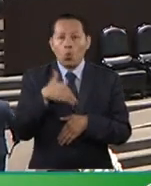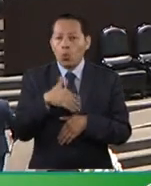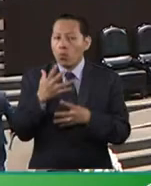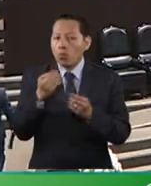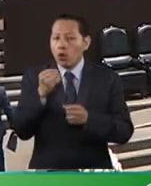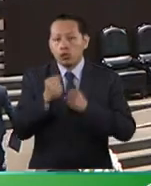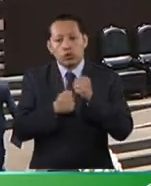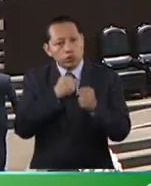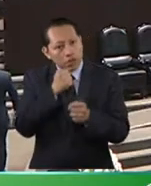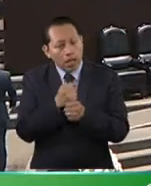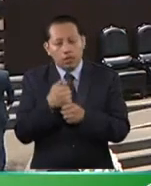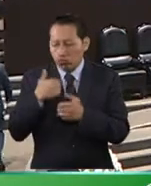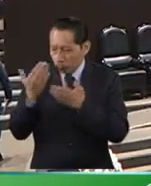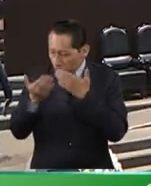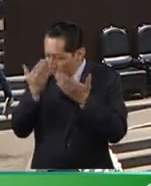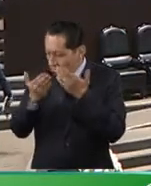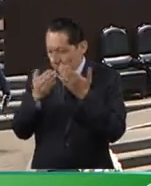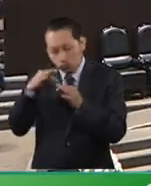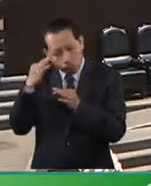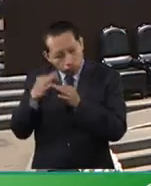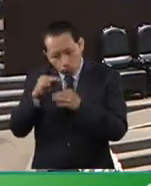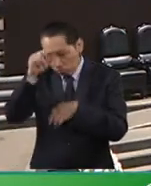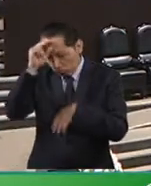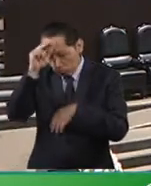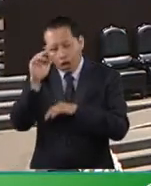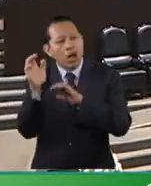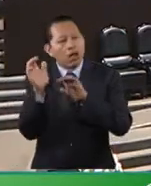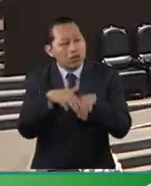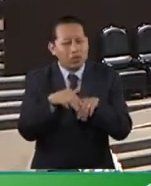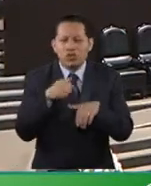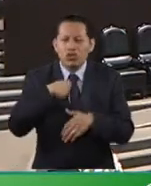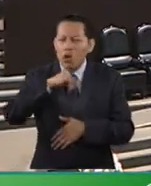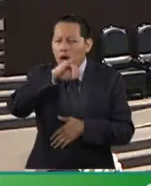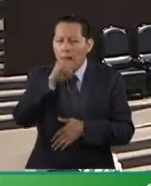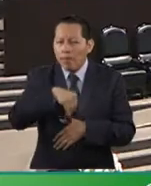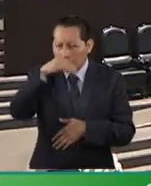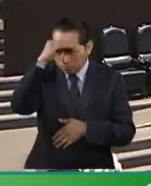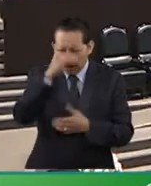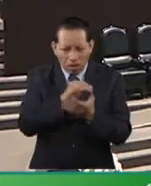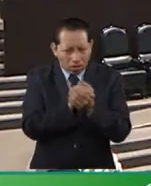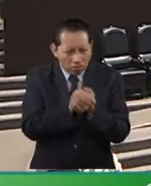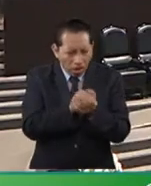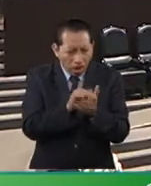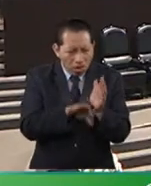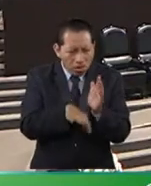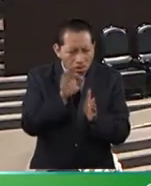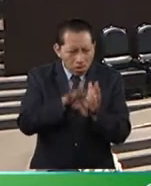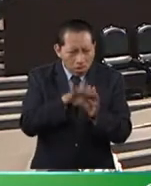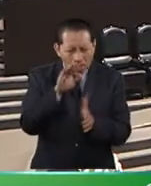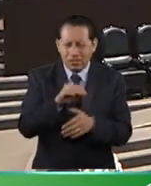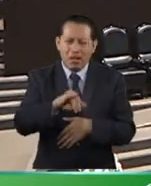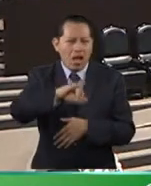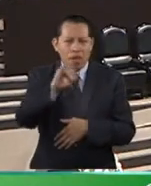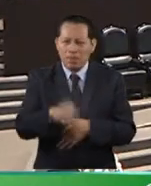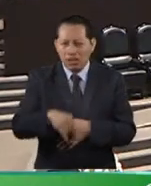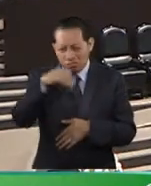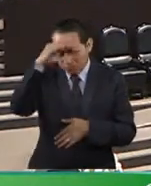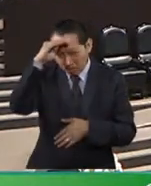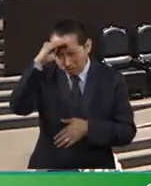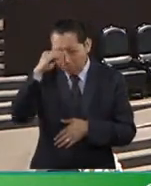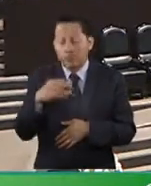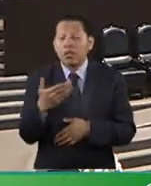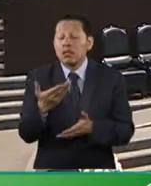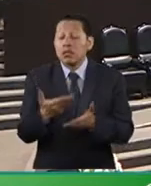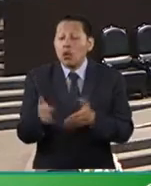muchos años y de conocimiento jamás pensé que en una Tómbola se decidiera la suerte de esa persona hoy